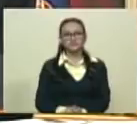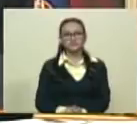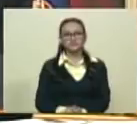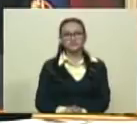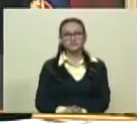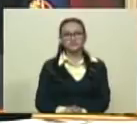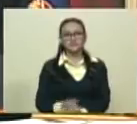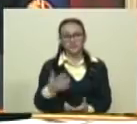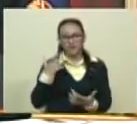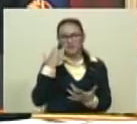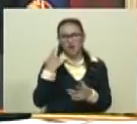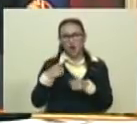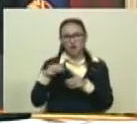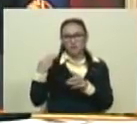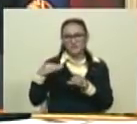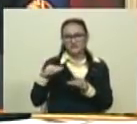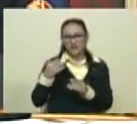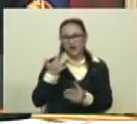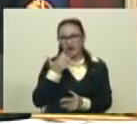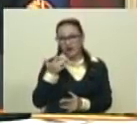Vamos a ver si tengo otro mensaje por aquí.